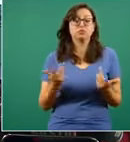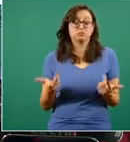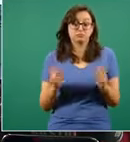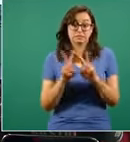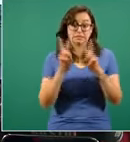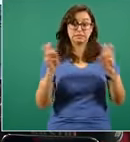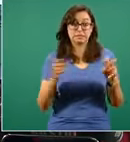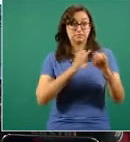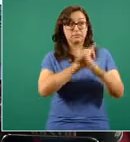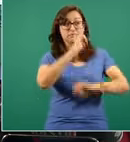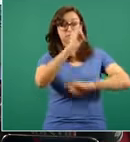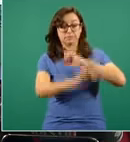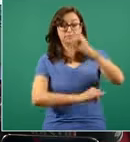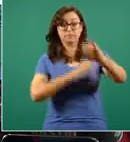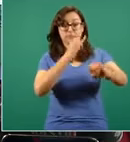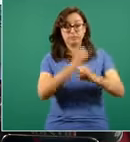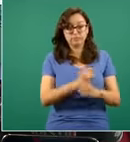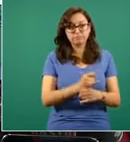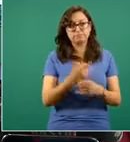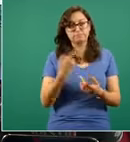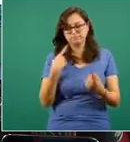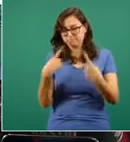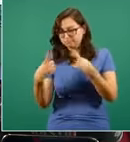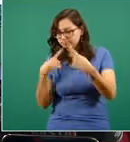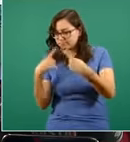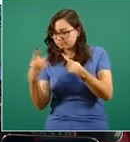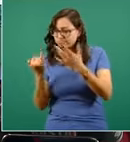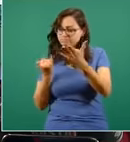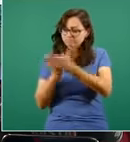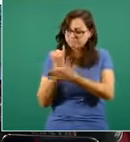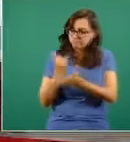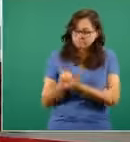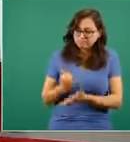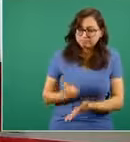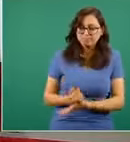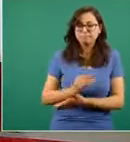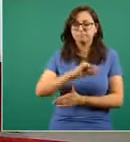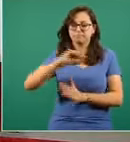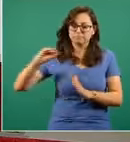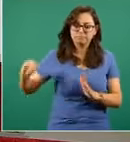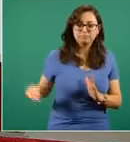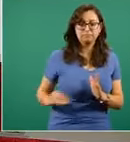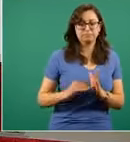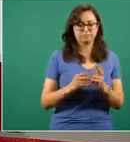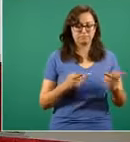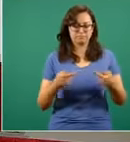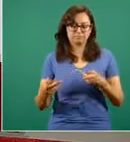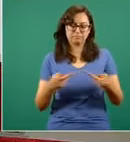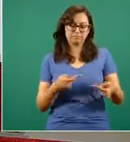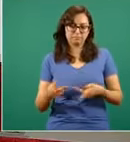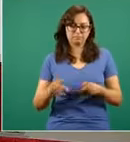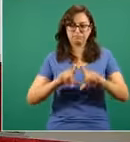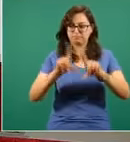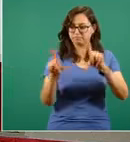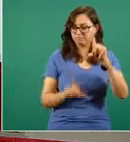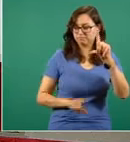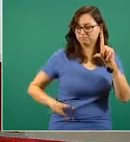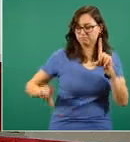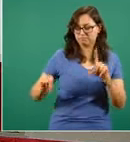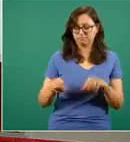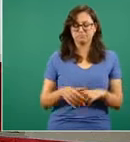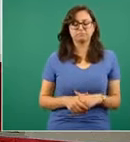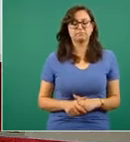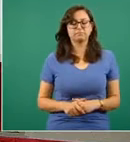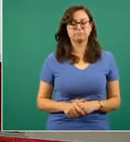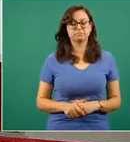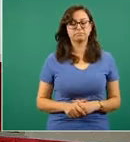ámbito internacional, evaluándolo, dictaminándolo y entonces incorporándolo a nuestra política nacional de